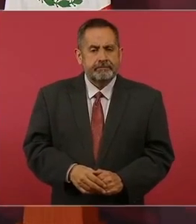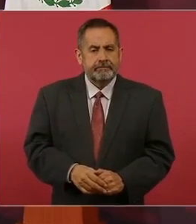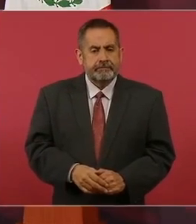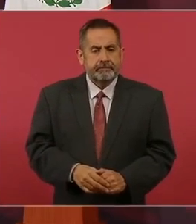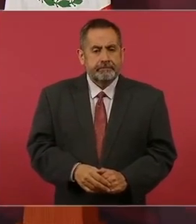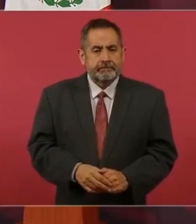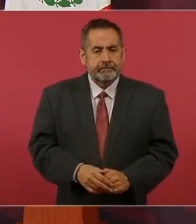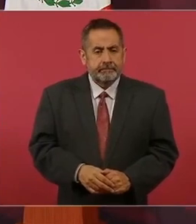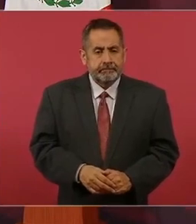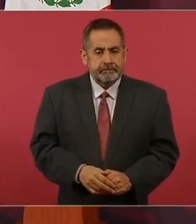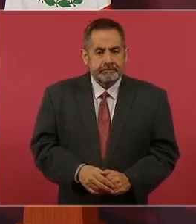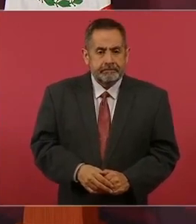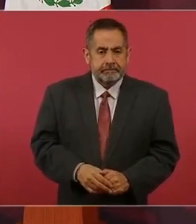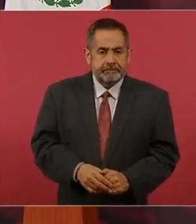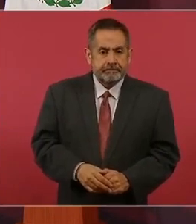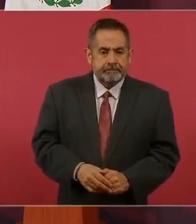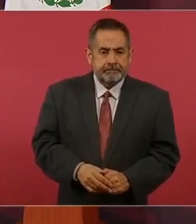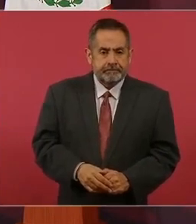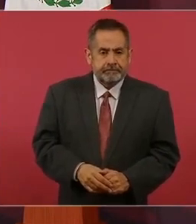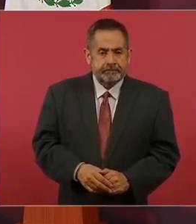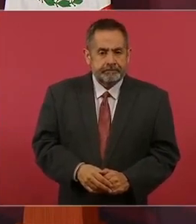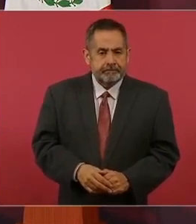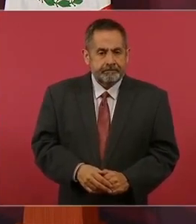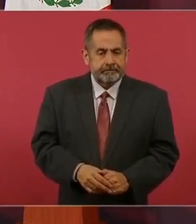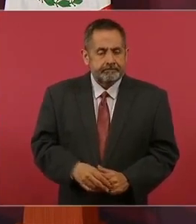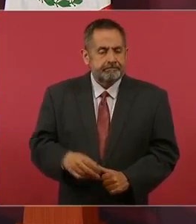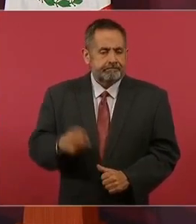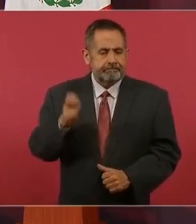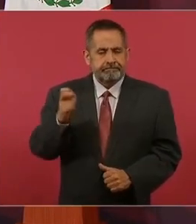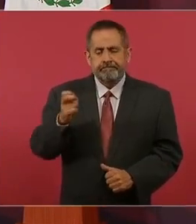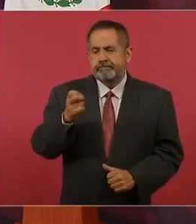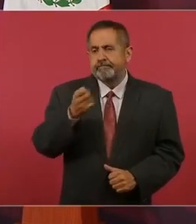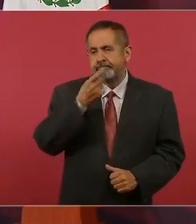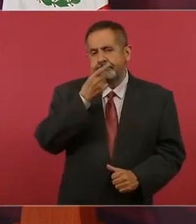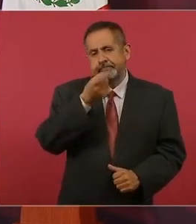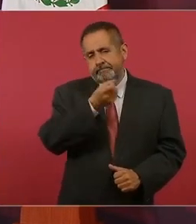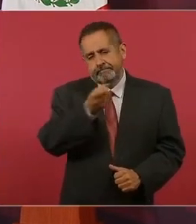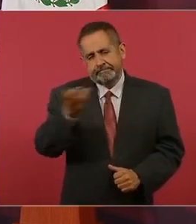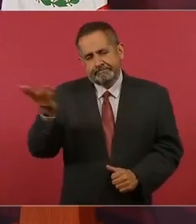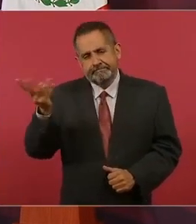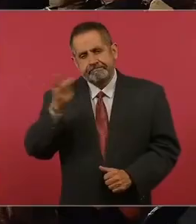Esto es, como dicen algunos,